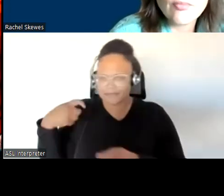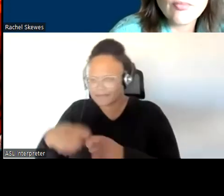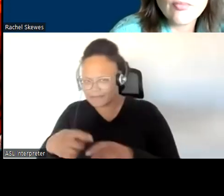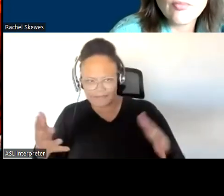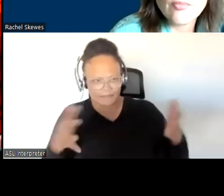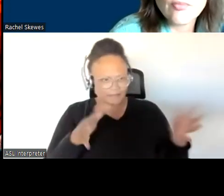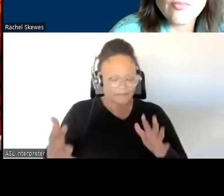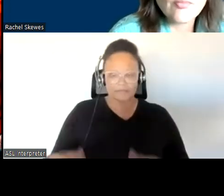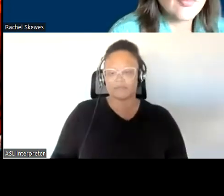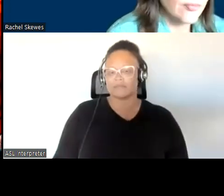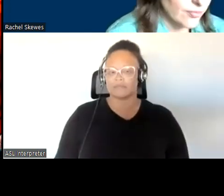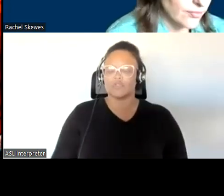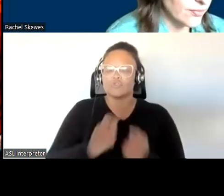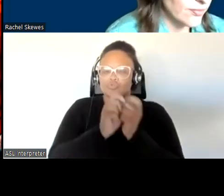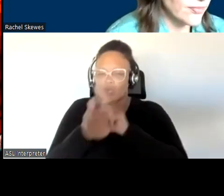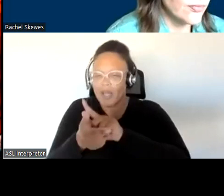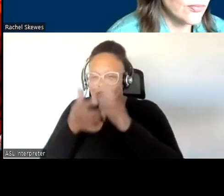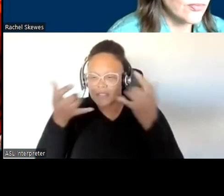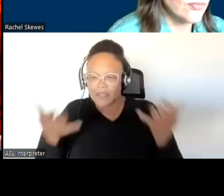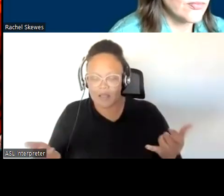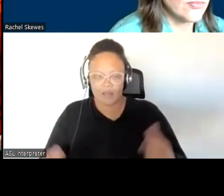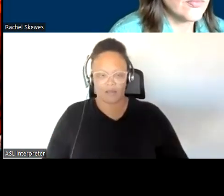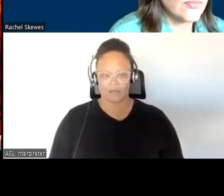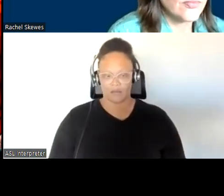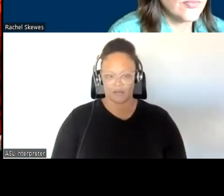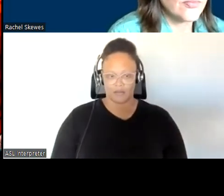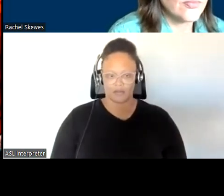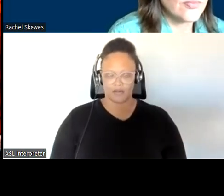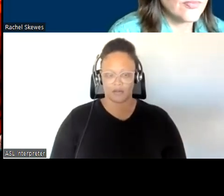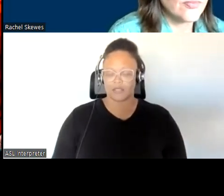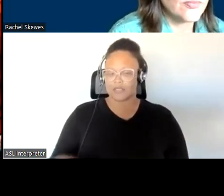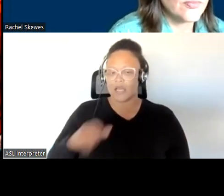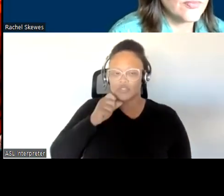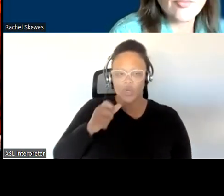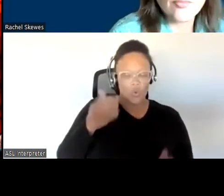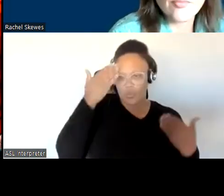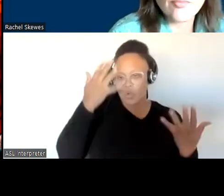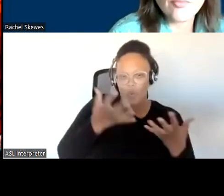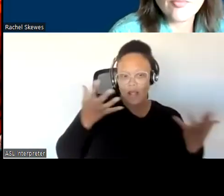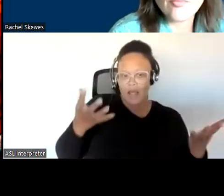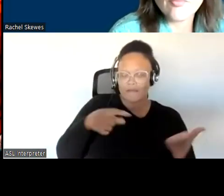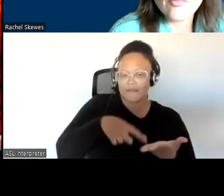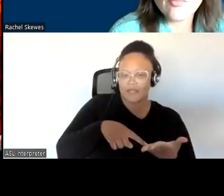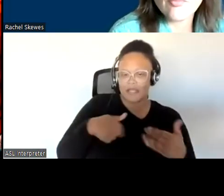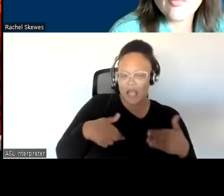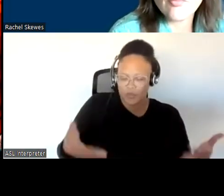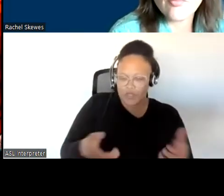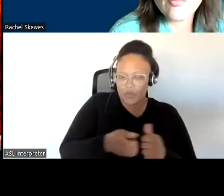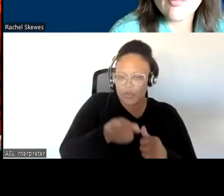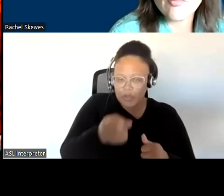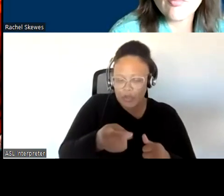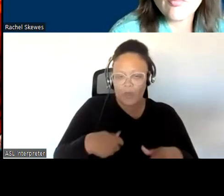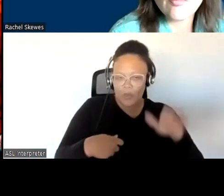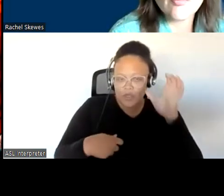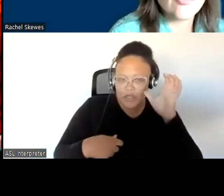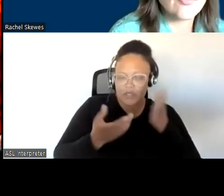más o menos meterme y yo me metí antes de las 3, pero aquí estuve con ustedes y estuve escuchando parte en inglés y no entendía nada,